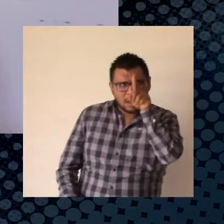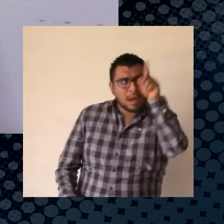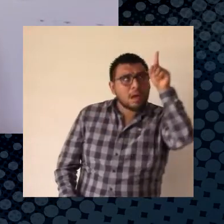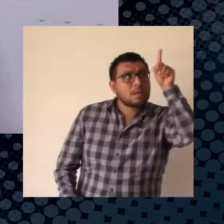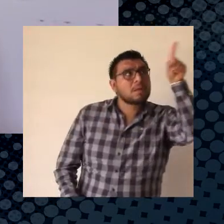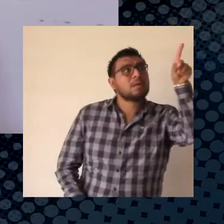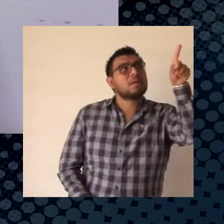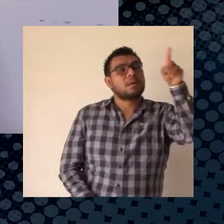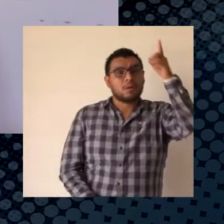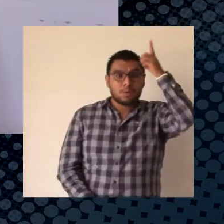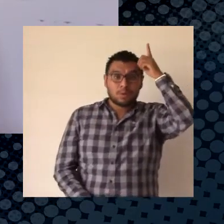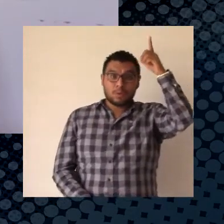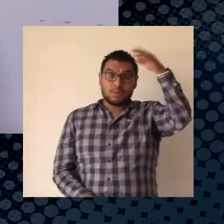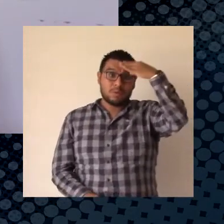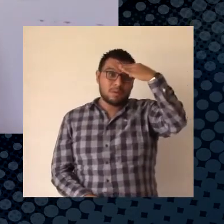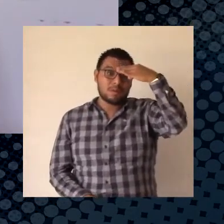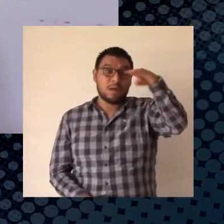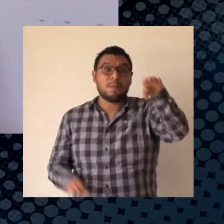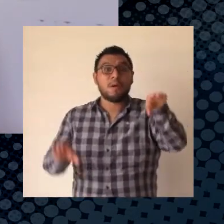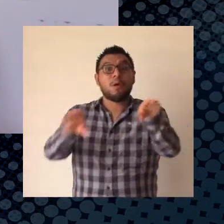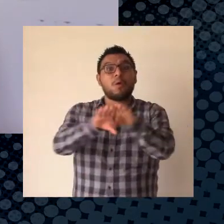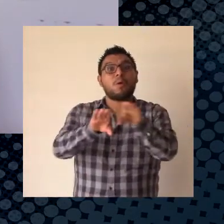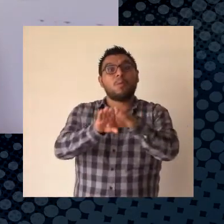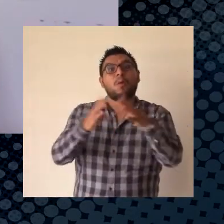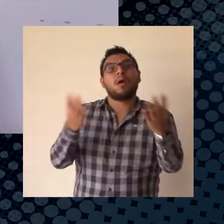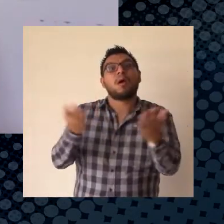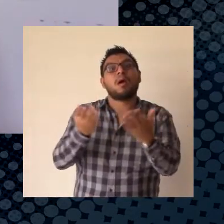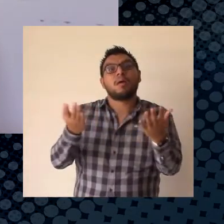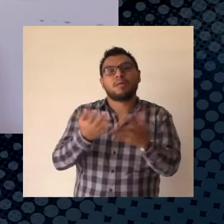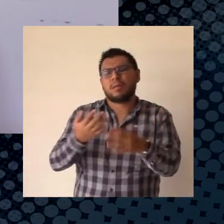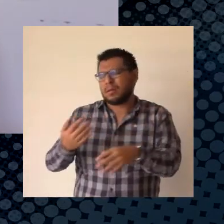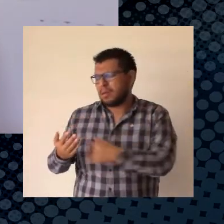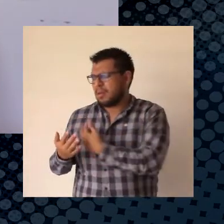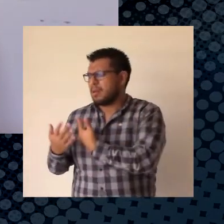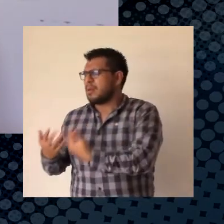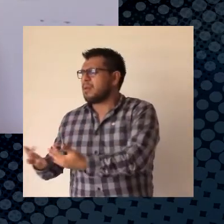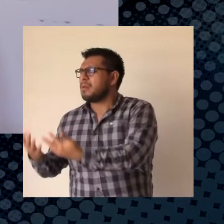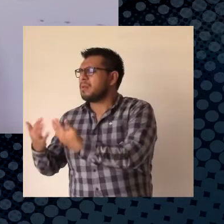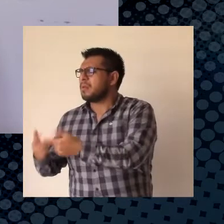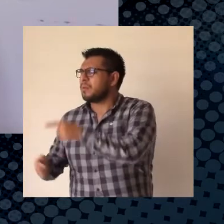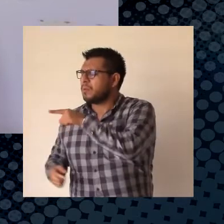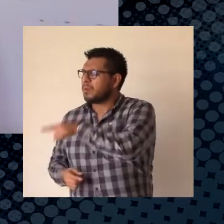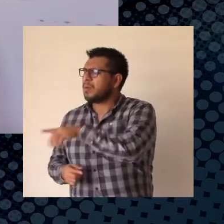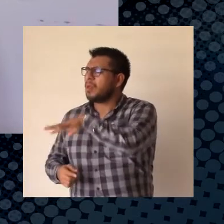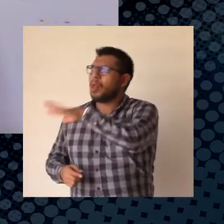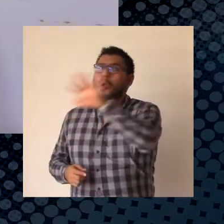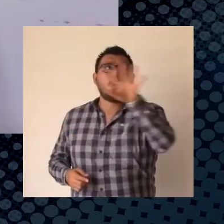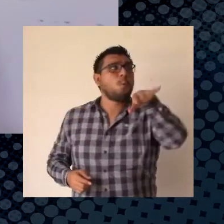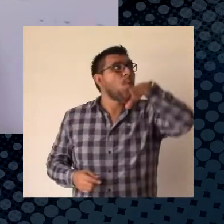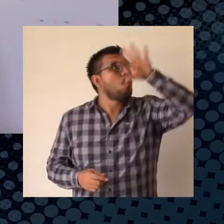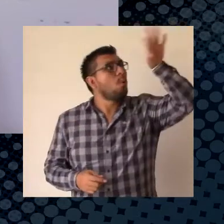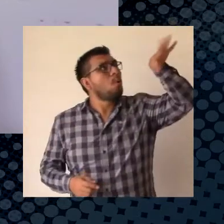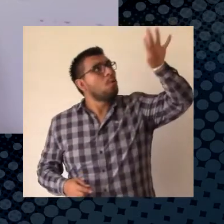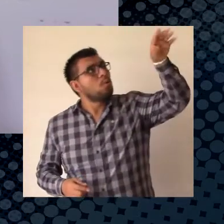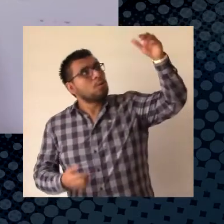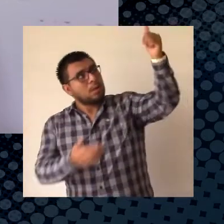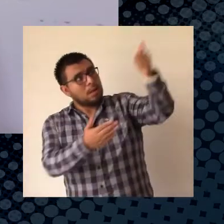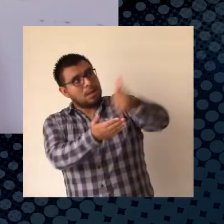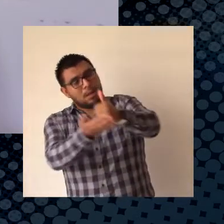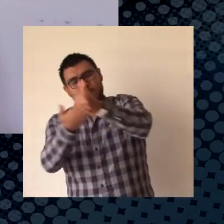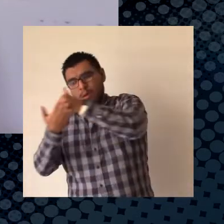Dios sabrá cómo sembrar el deseo de aquel hombre o aquella mujer que busque su ayuda porque la